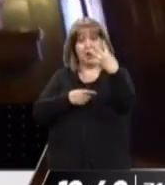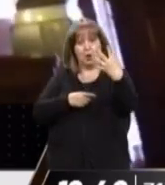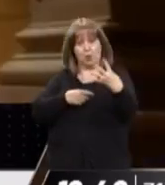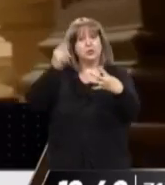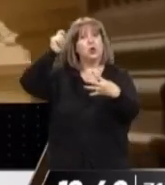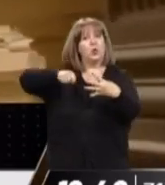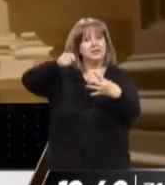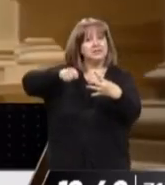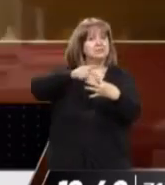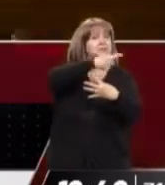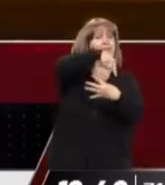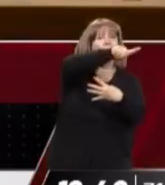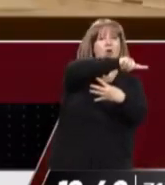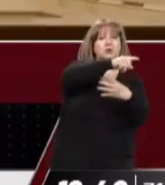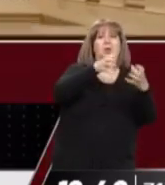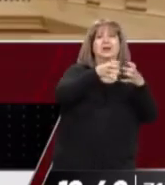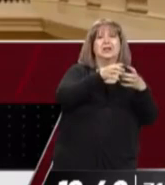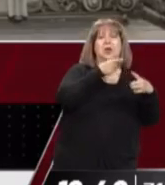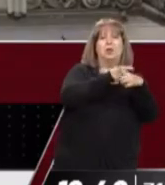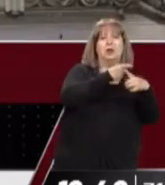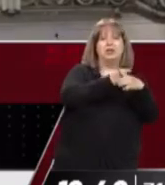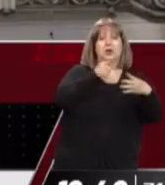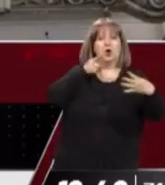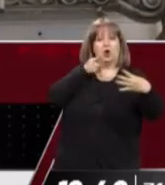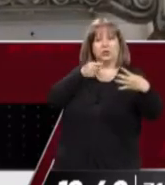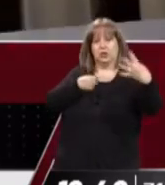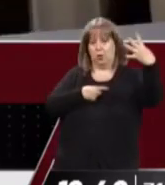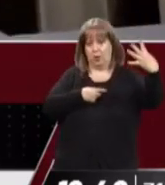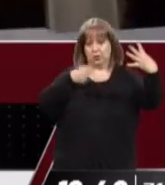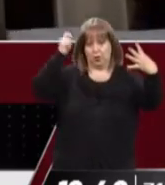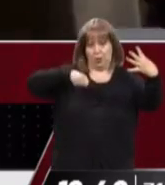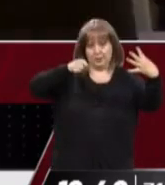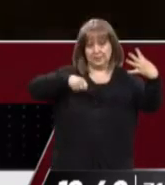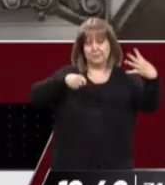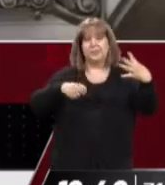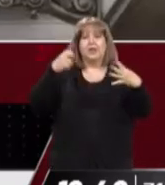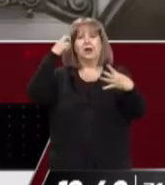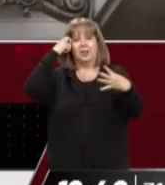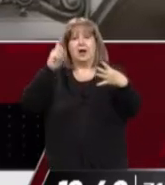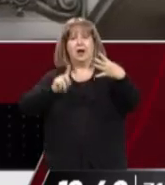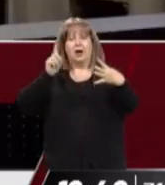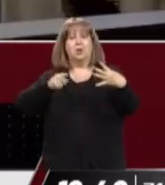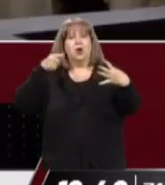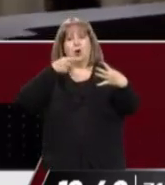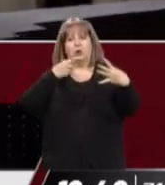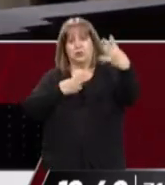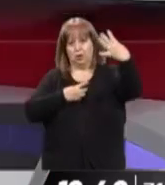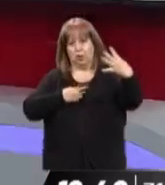mismo cronograma que los testimonios de los miembros del máximo tribunal estarían conociéndose en los primeros días del mes de marzo.